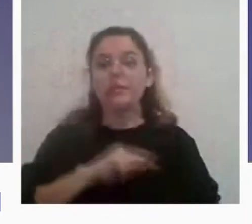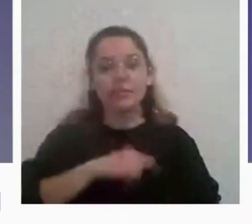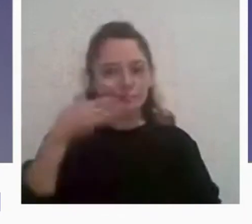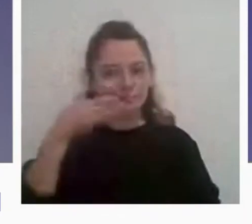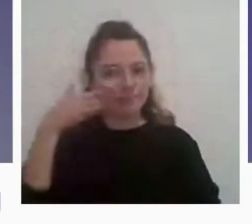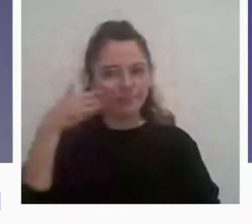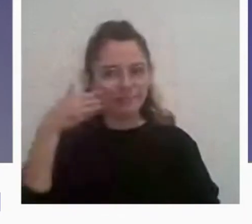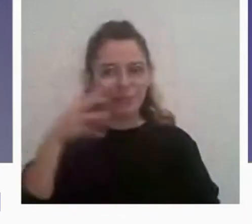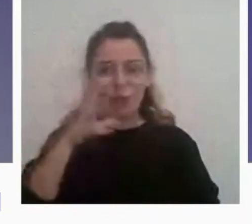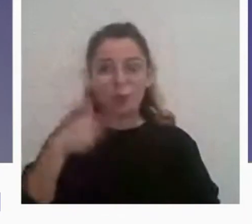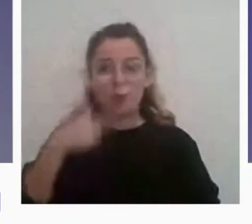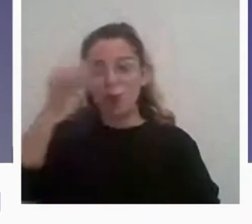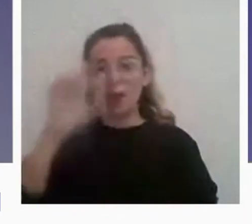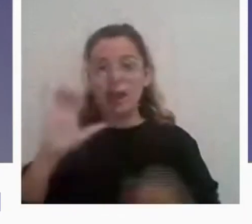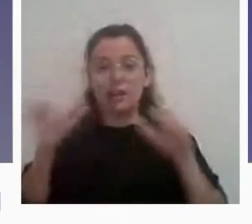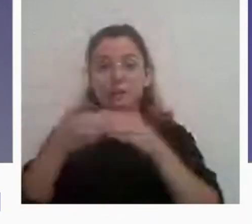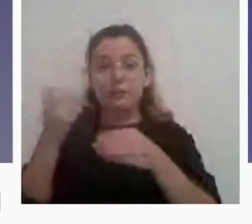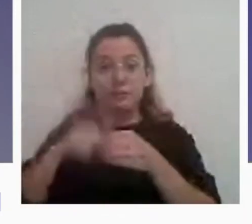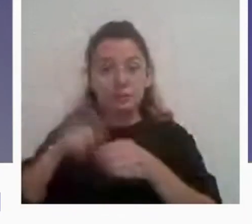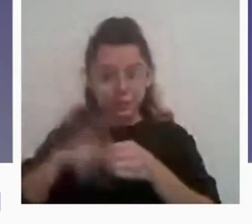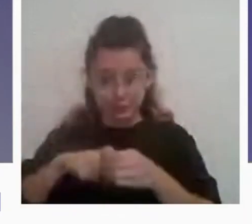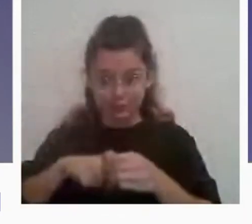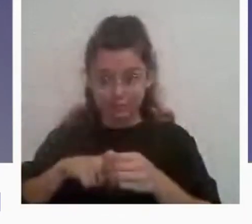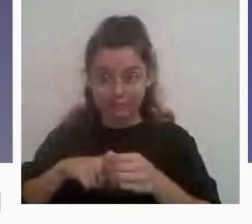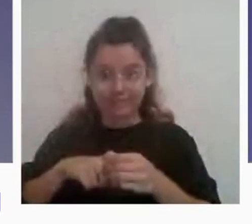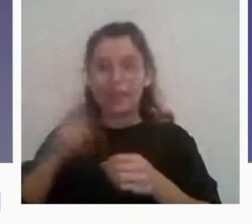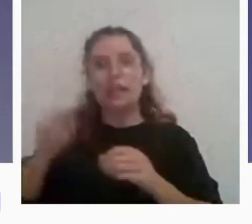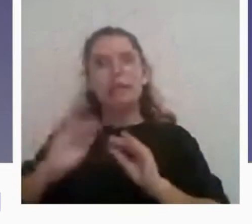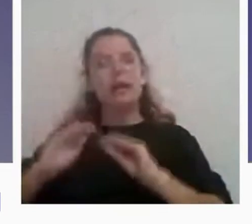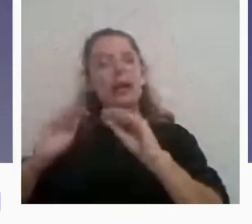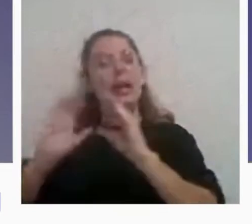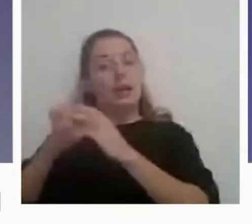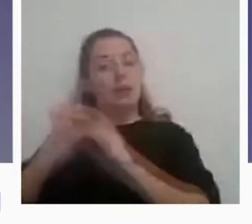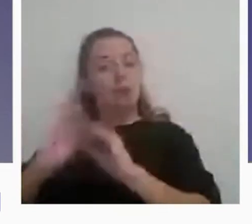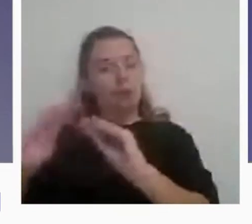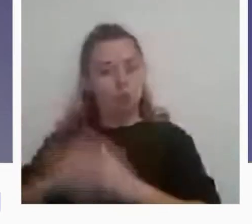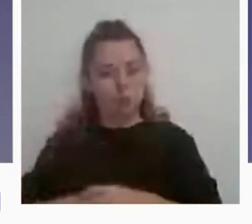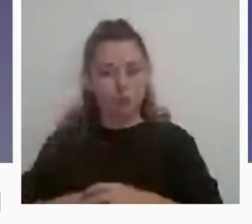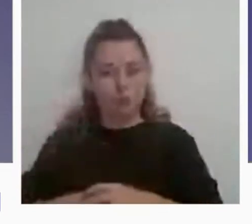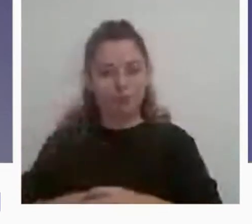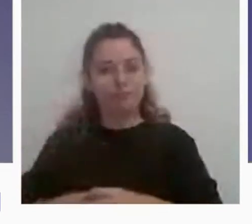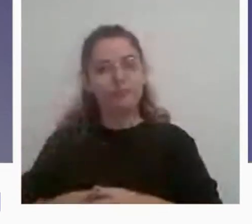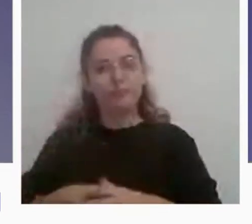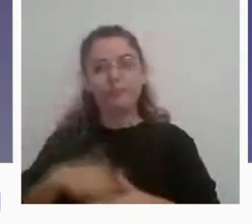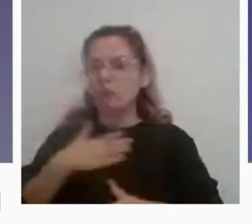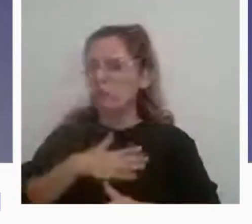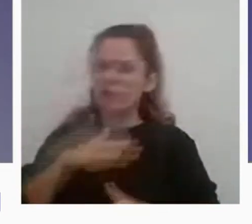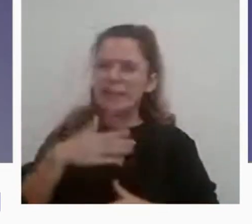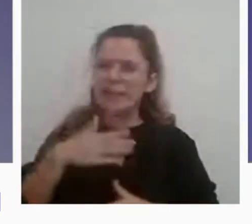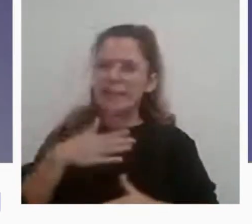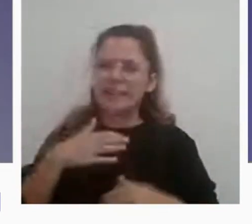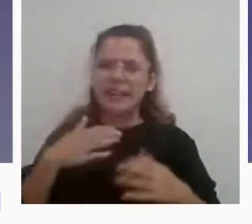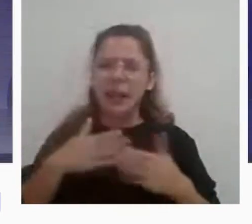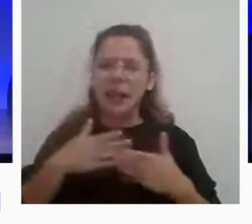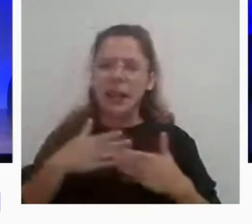el equipo, a él, a todo su equipo también, y bueno, es una gozada porque además siempre está disponible. Bueno, estamos encantadas, ¿yo qué